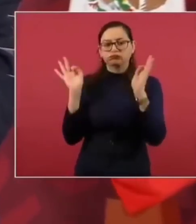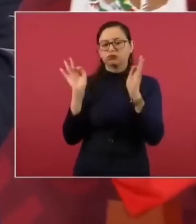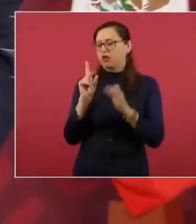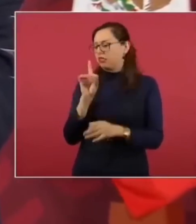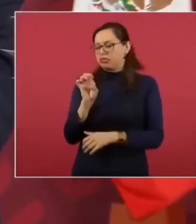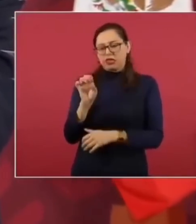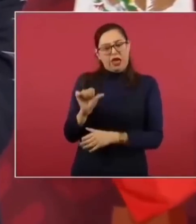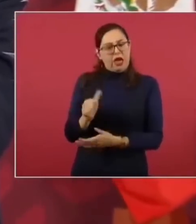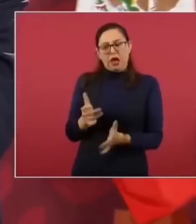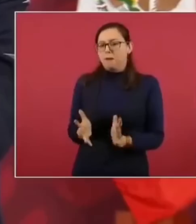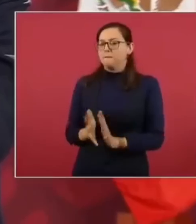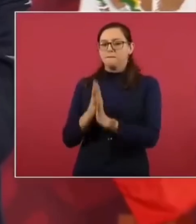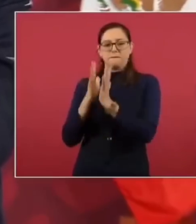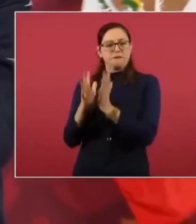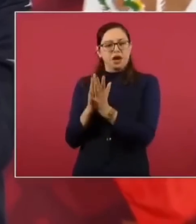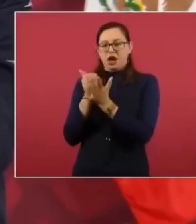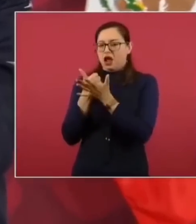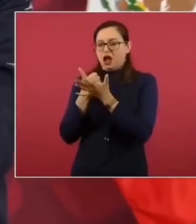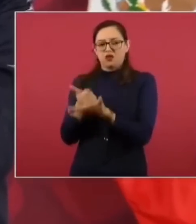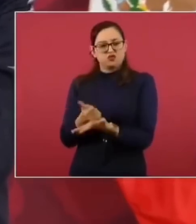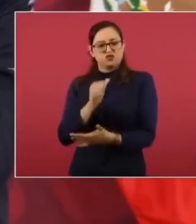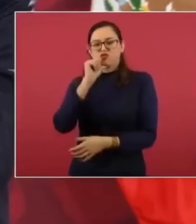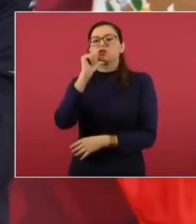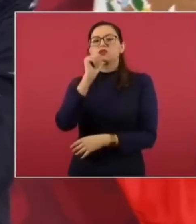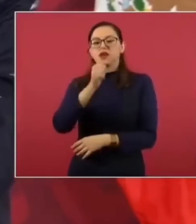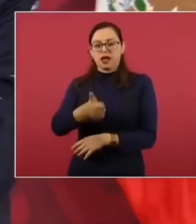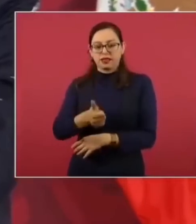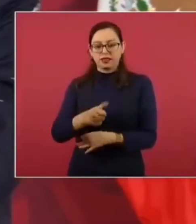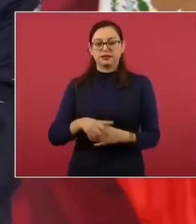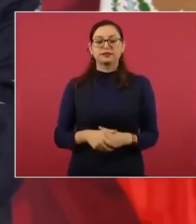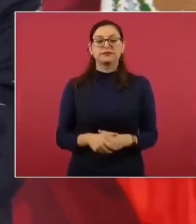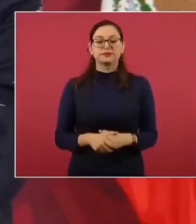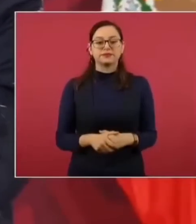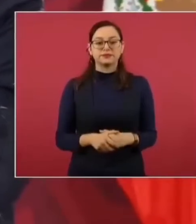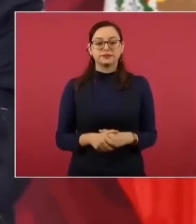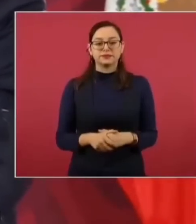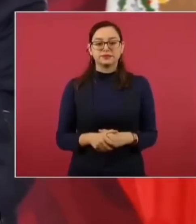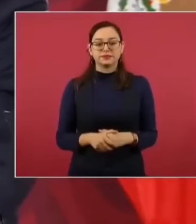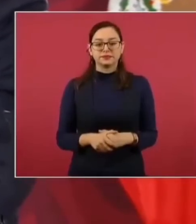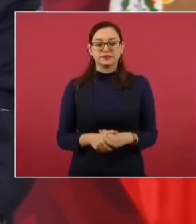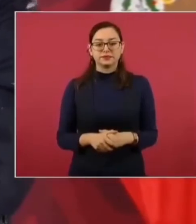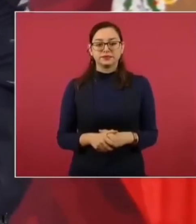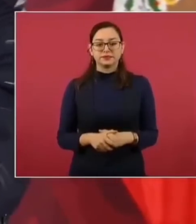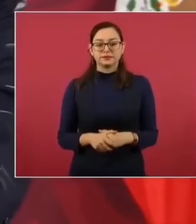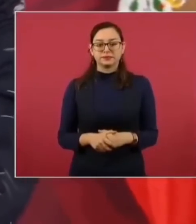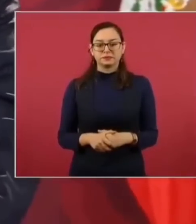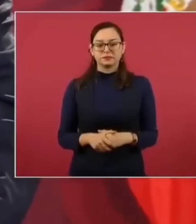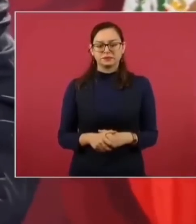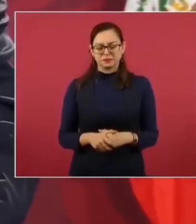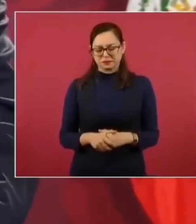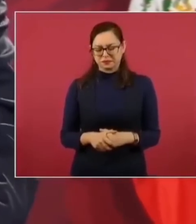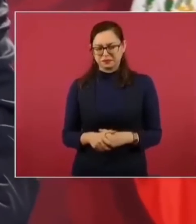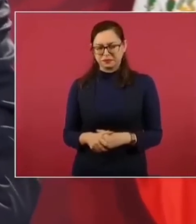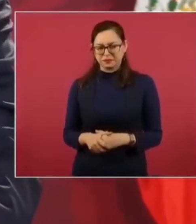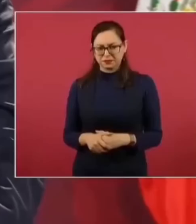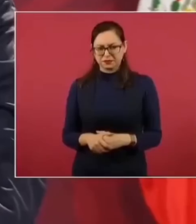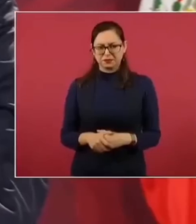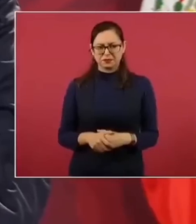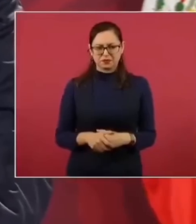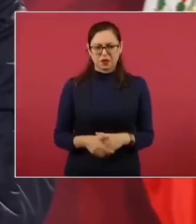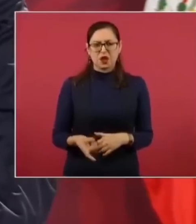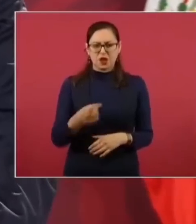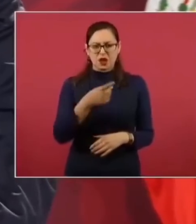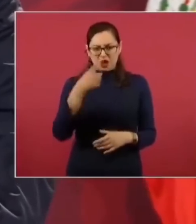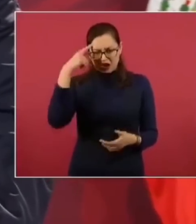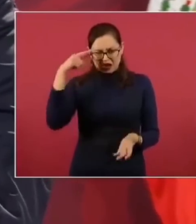Creo que la directora de la DEA hizo una declaración. Sí, publicó un